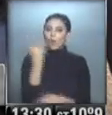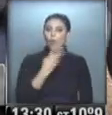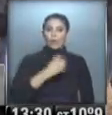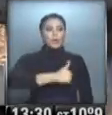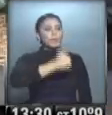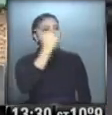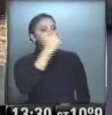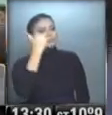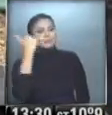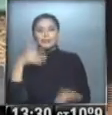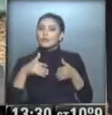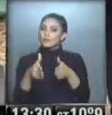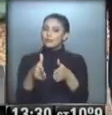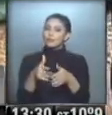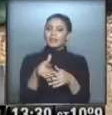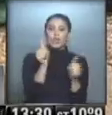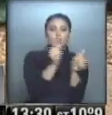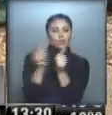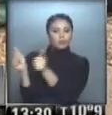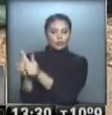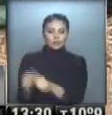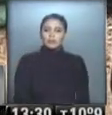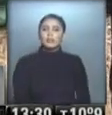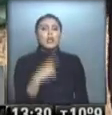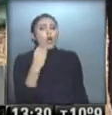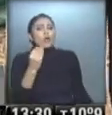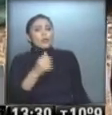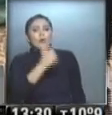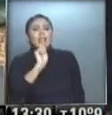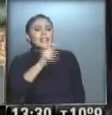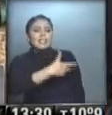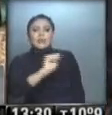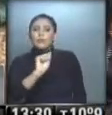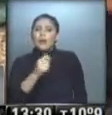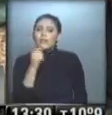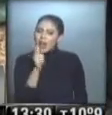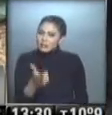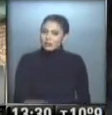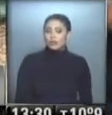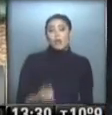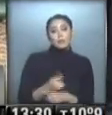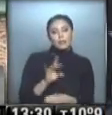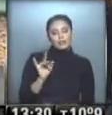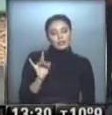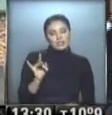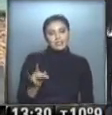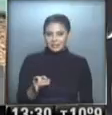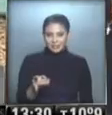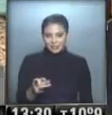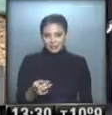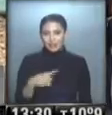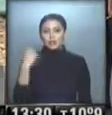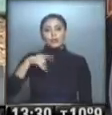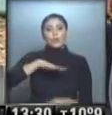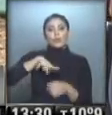cuatro también en pareja de dos cómo fue eso De adedo quién los levantó fue fácil Y al principio no